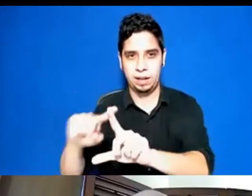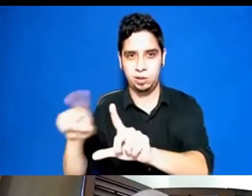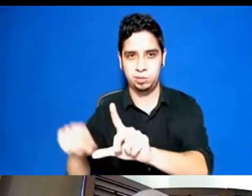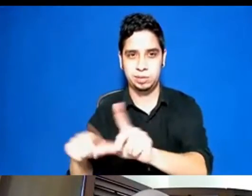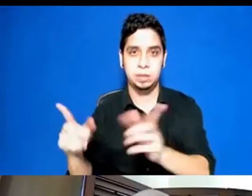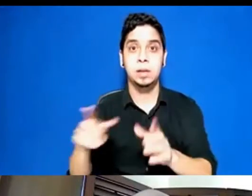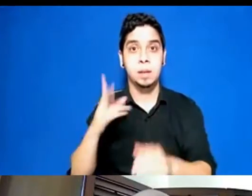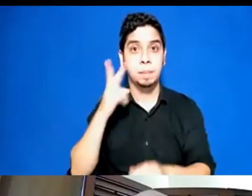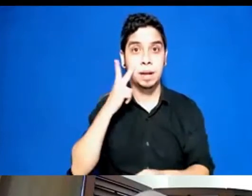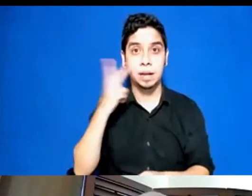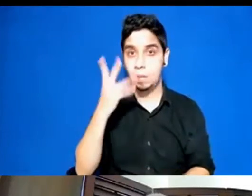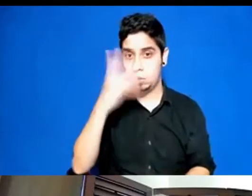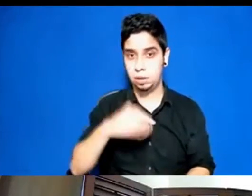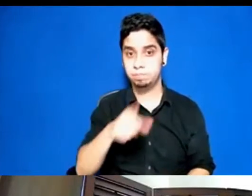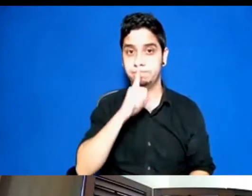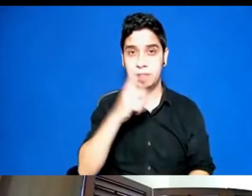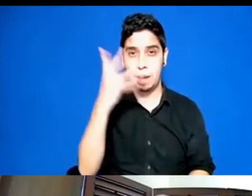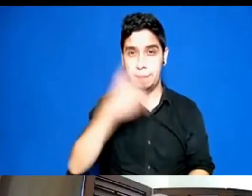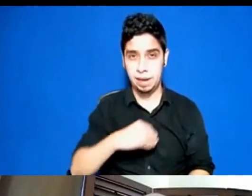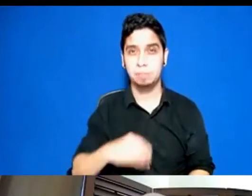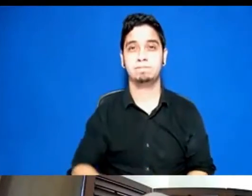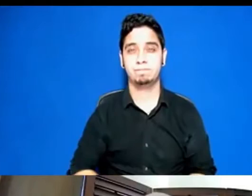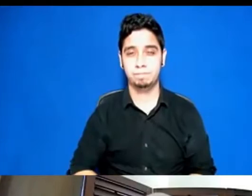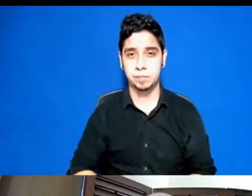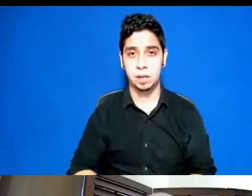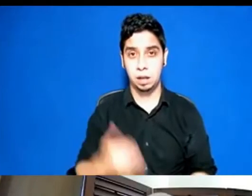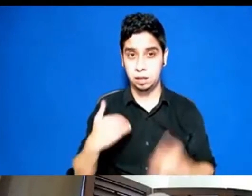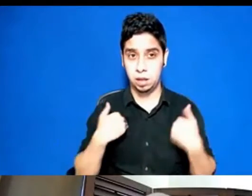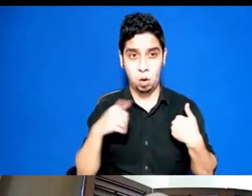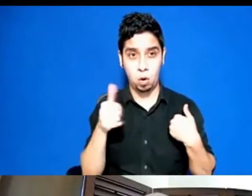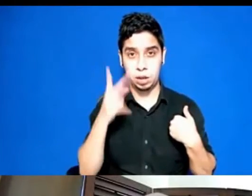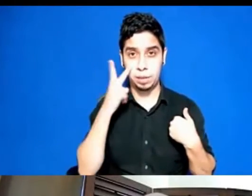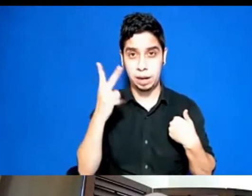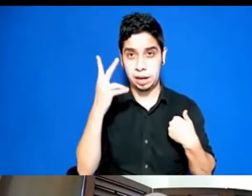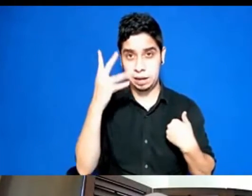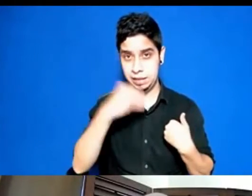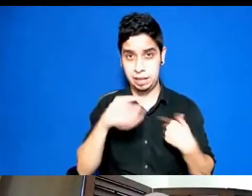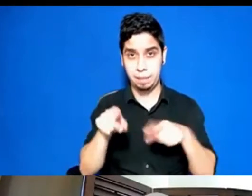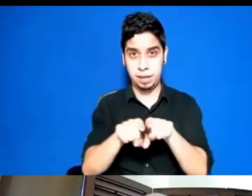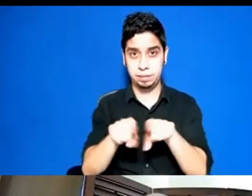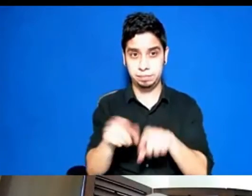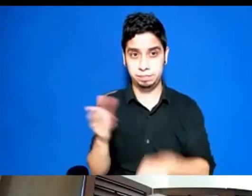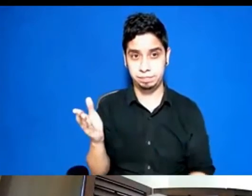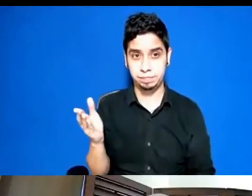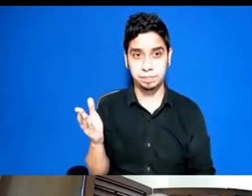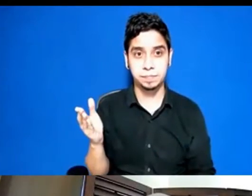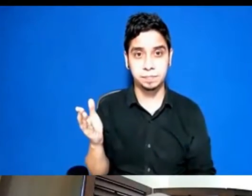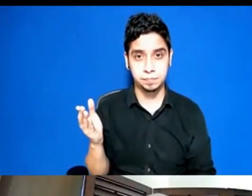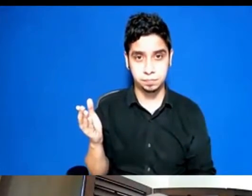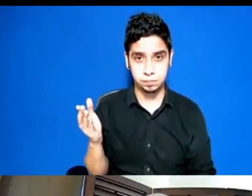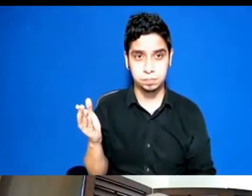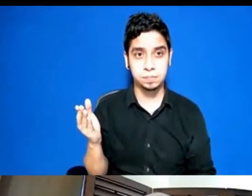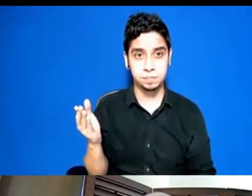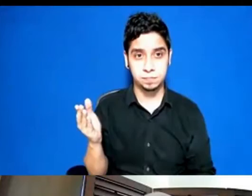Mira qué bonita. Es bella, bella. Tengo otra, mira qué linda esta. Mira.